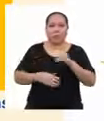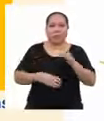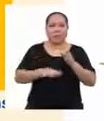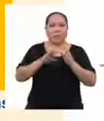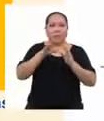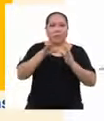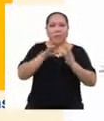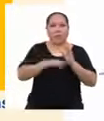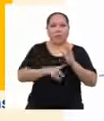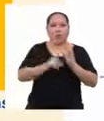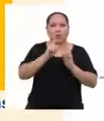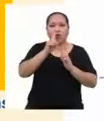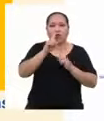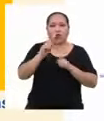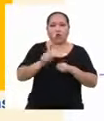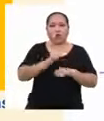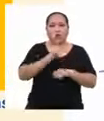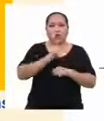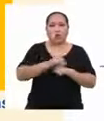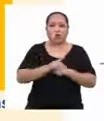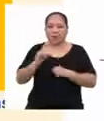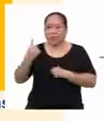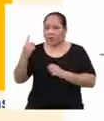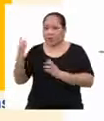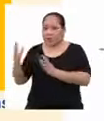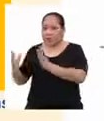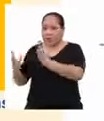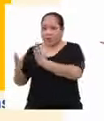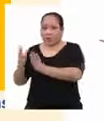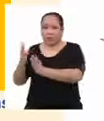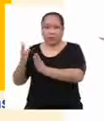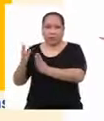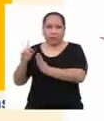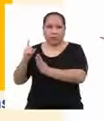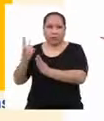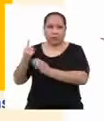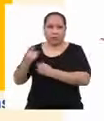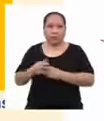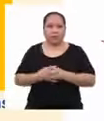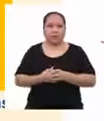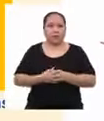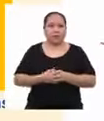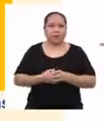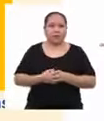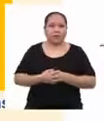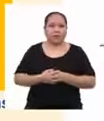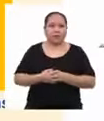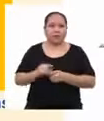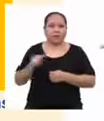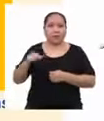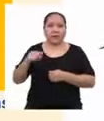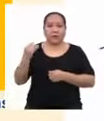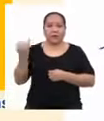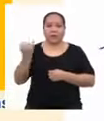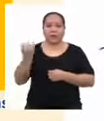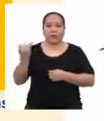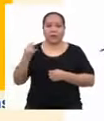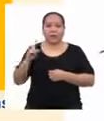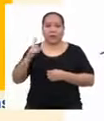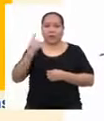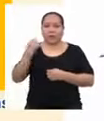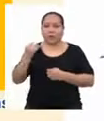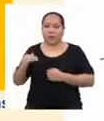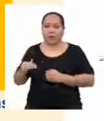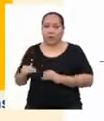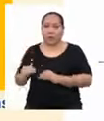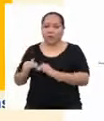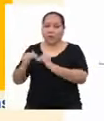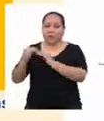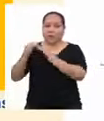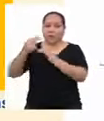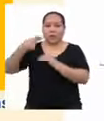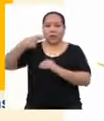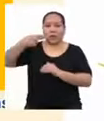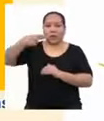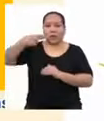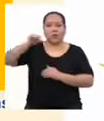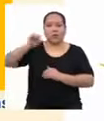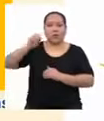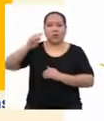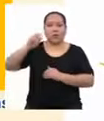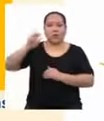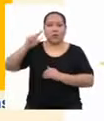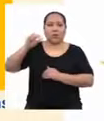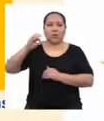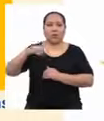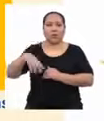límite superior del primer intervalo de clase. Ahí dibujamos la primera columna del histograma, teniendo